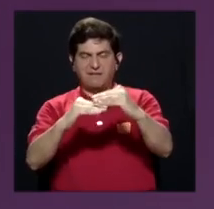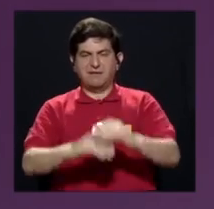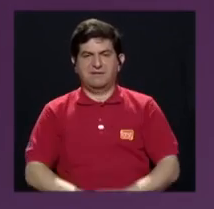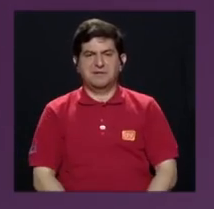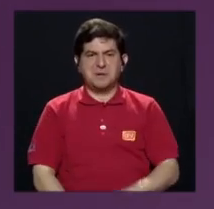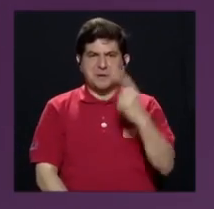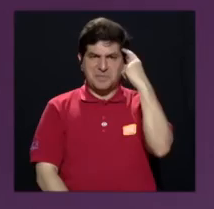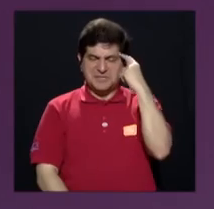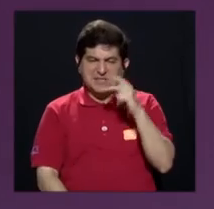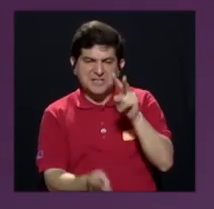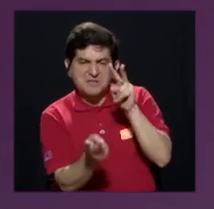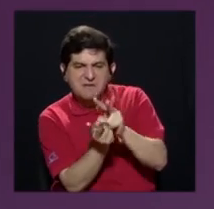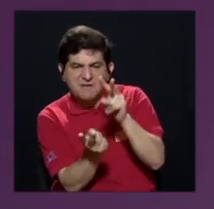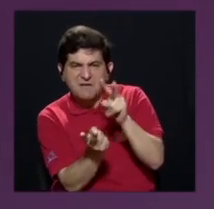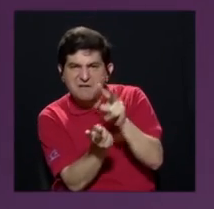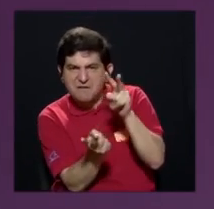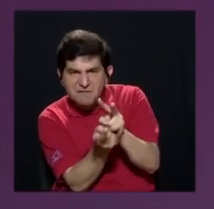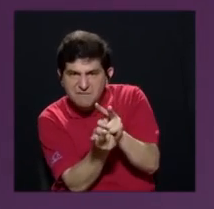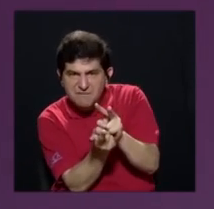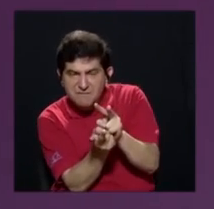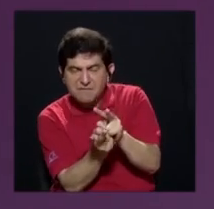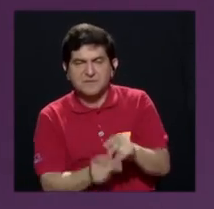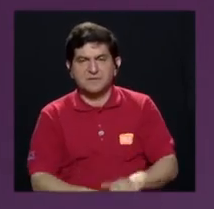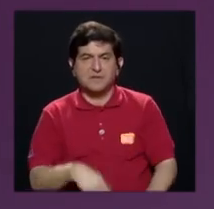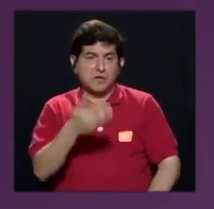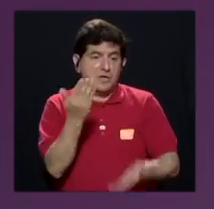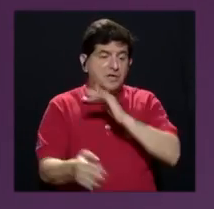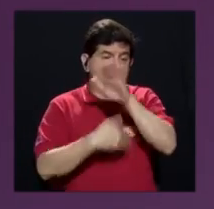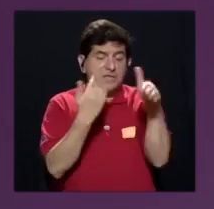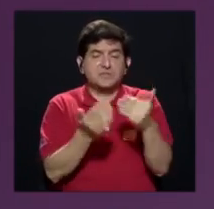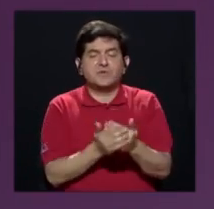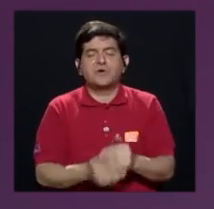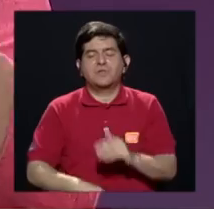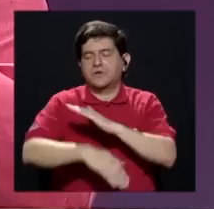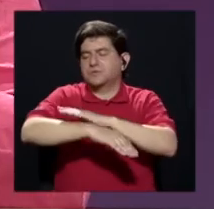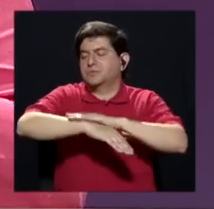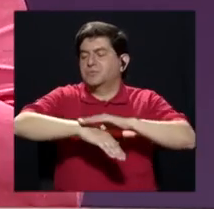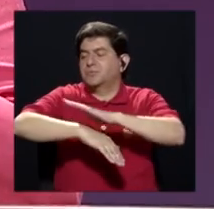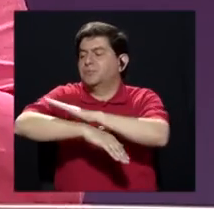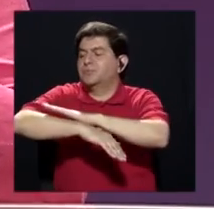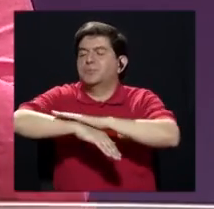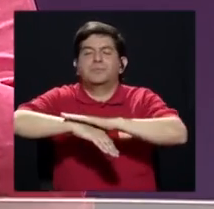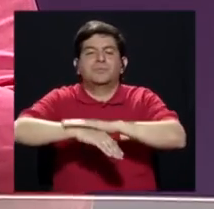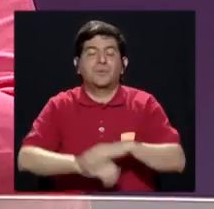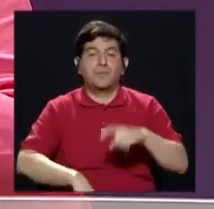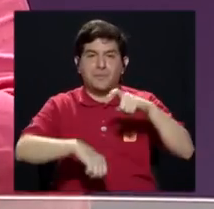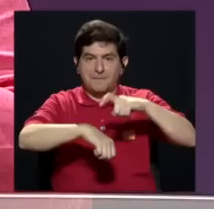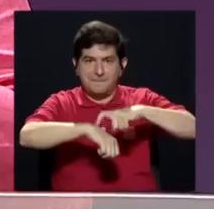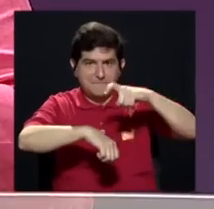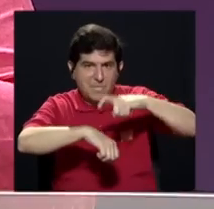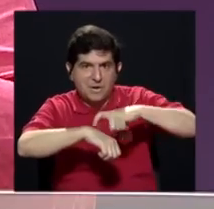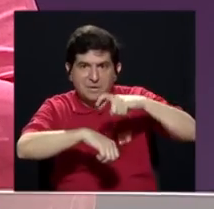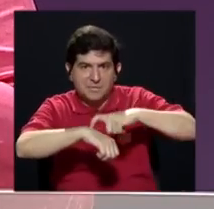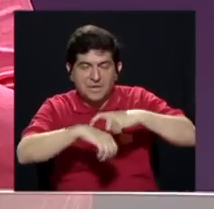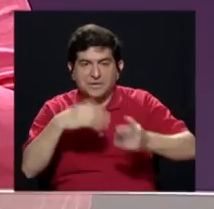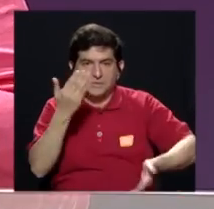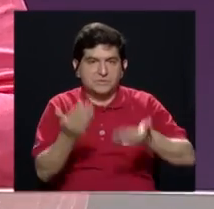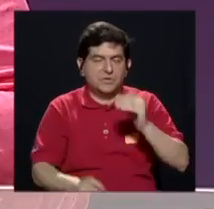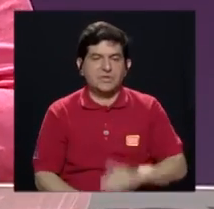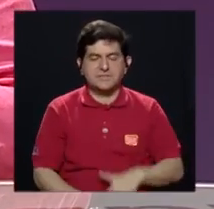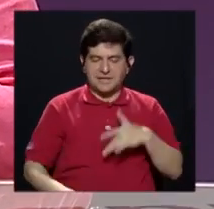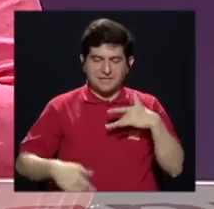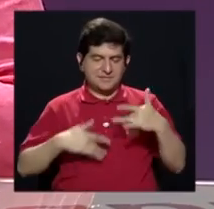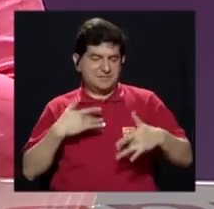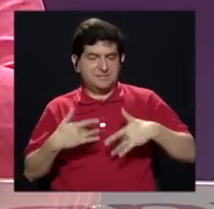él al acto del coito y de que todas las caricias y esos momentos de de